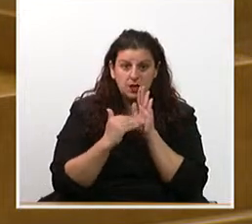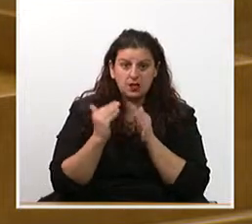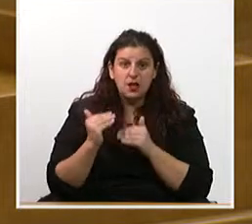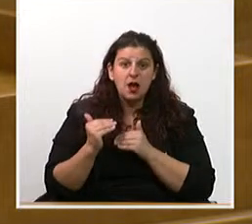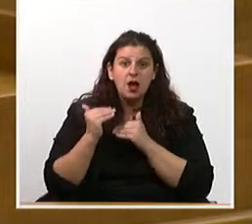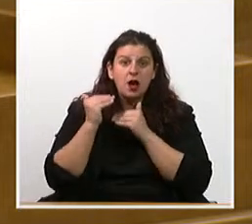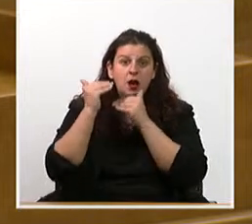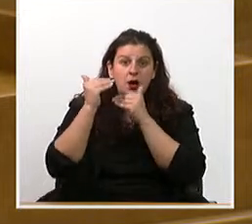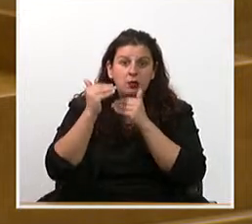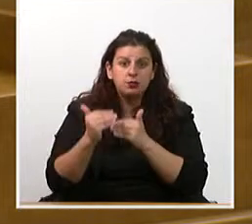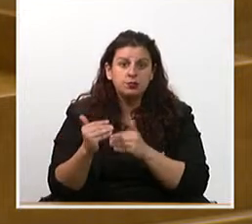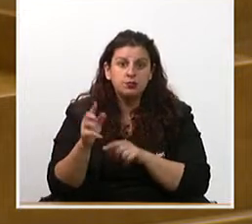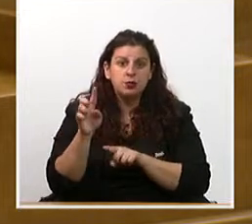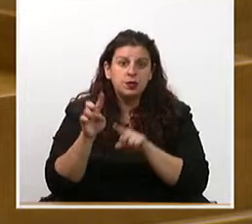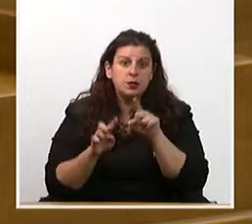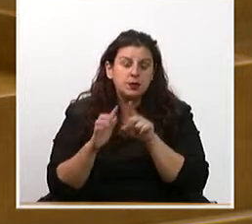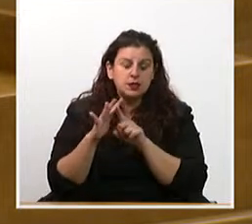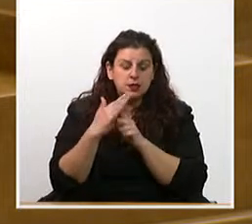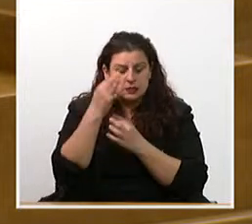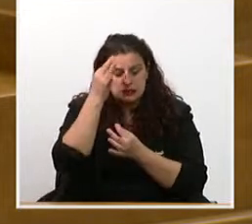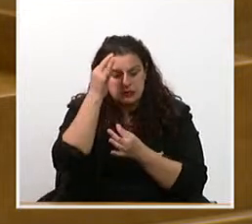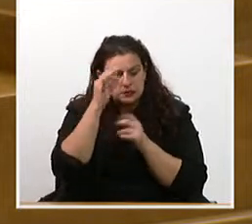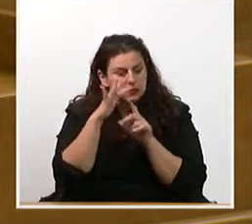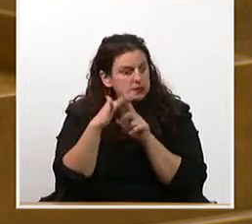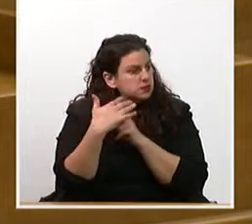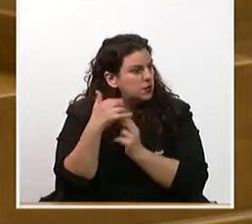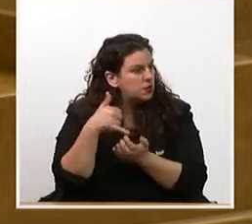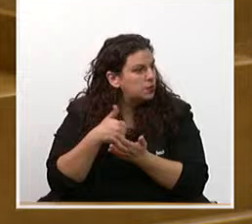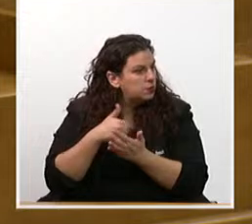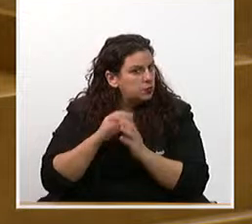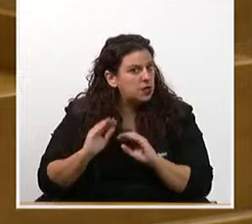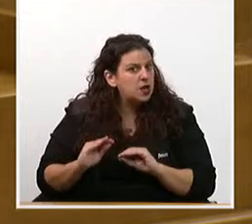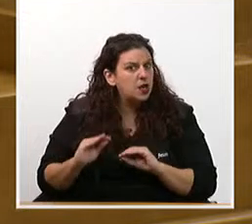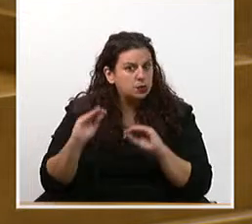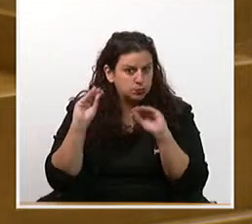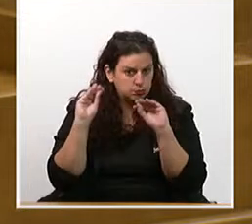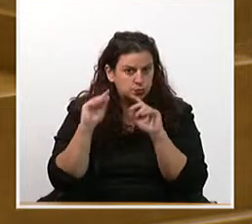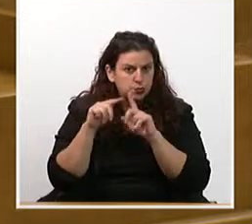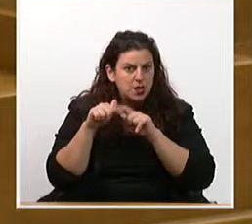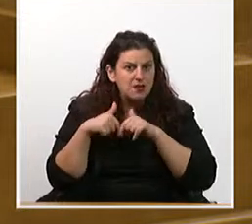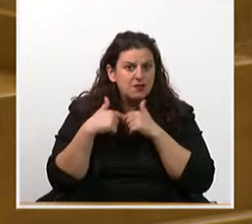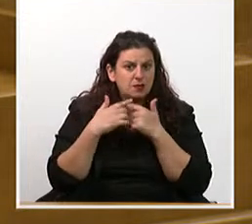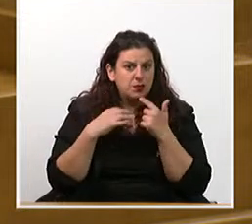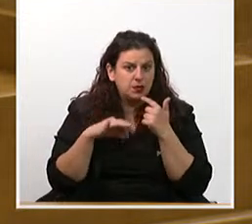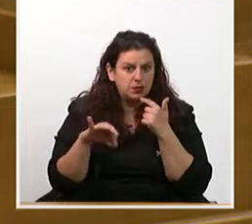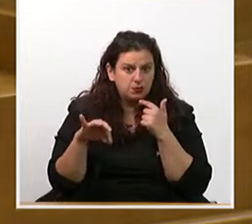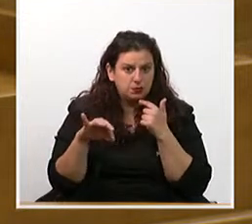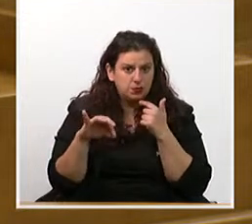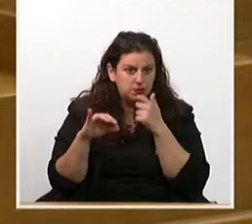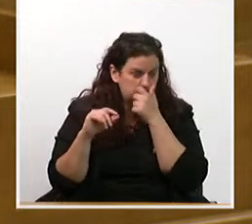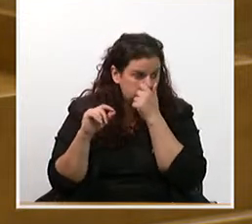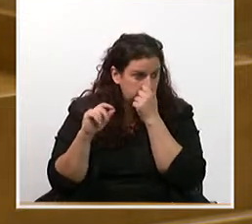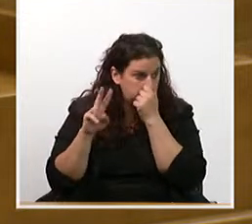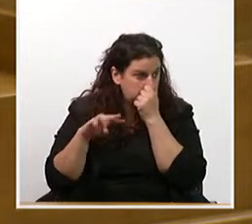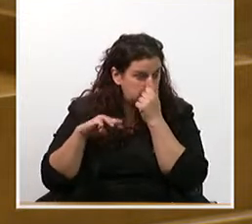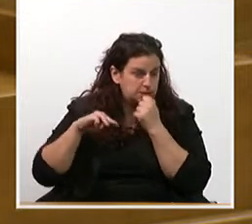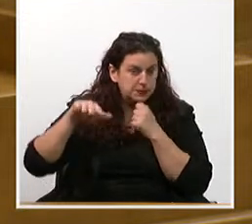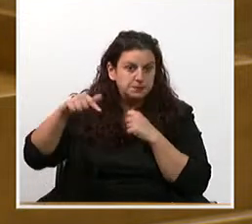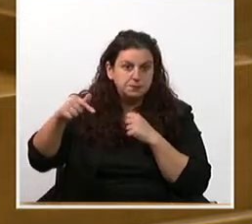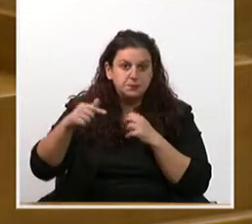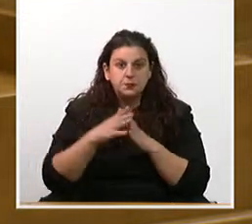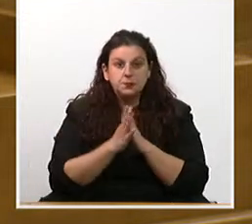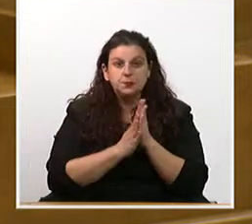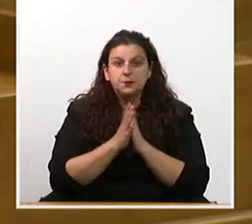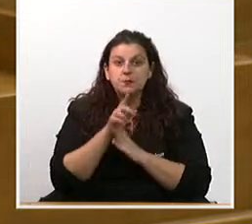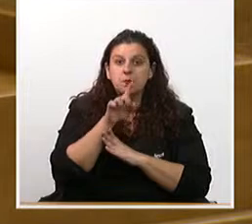en función del estudio pormenorizado de la situación de vulnerabilidad que estas familias pudieran tener pasados estos TR meses son ayudas de entre